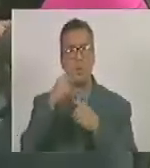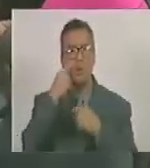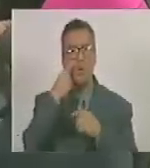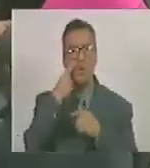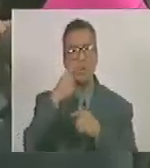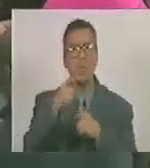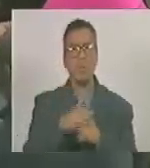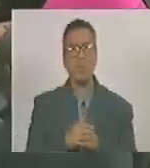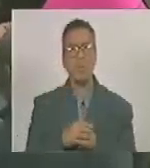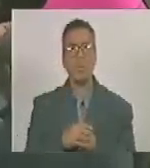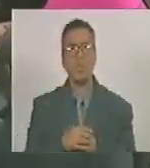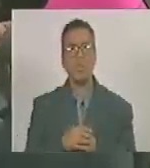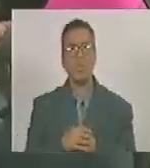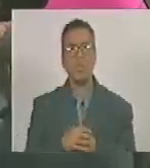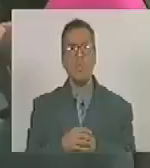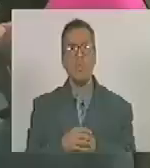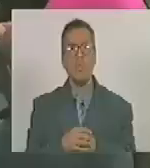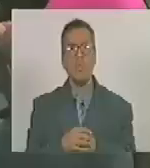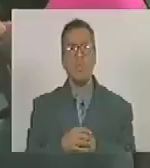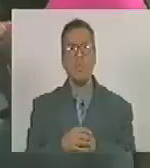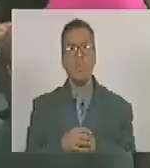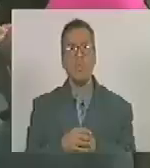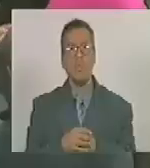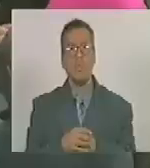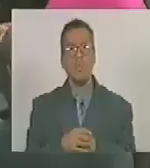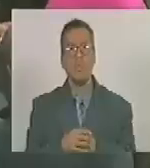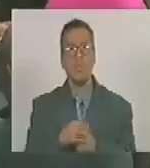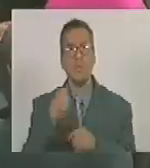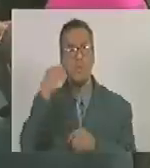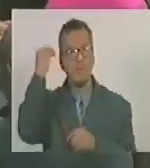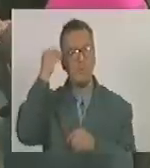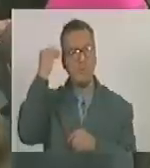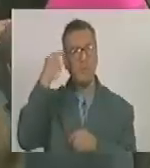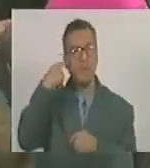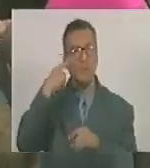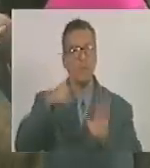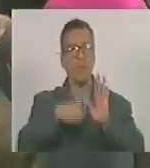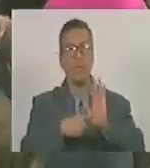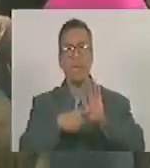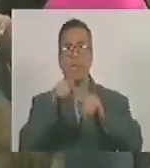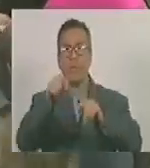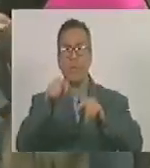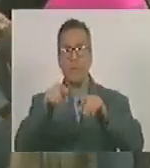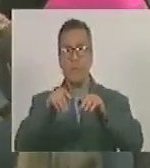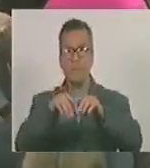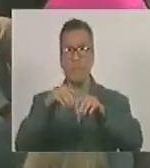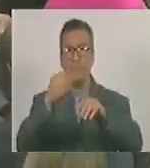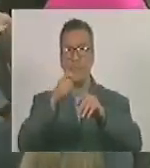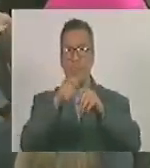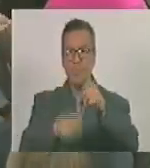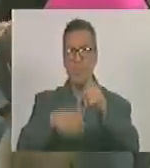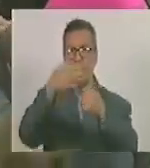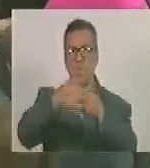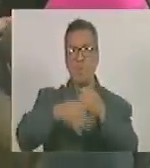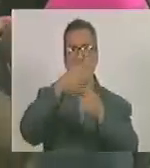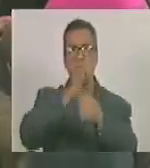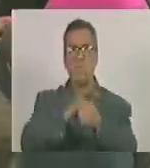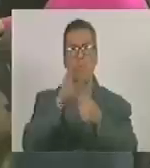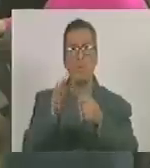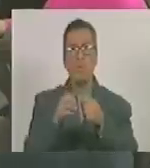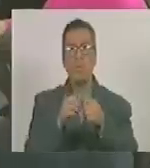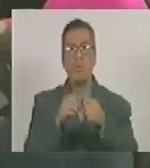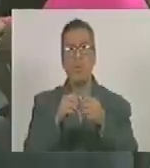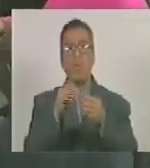pura, incluso, pero les puedo traer a la memoria la imagen de los cambures. Cambures que ni siquiera estaban todavía